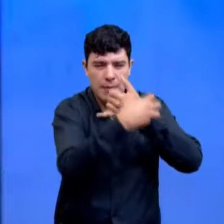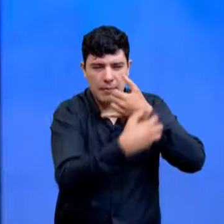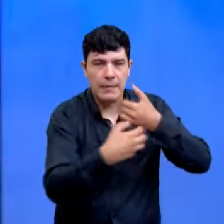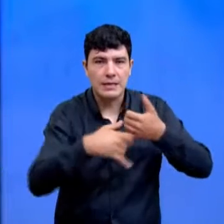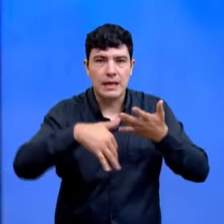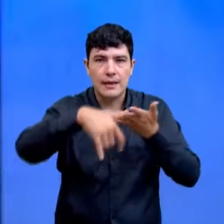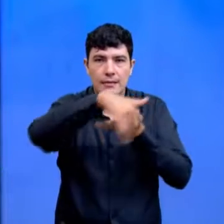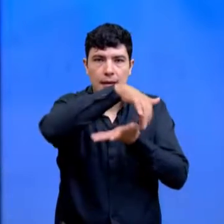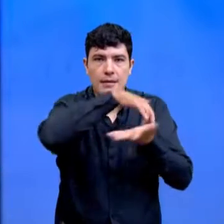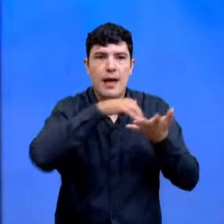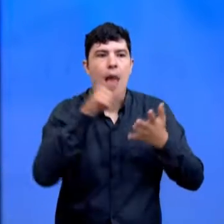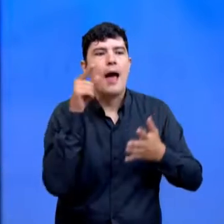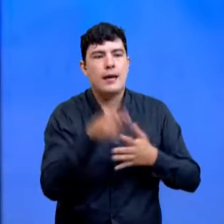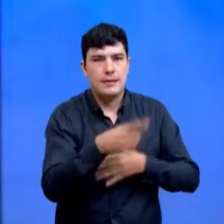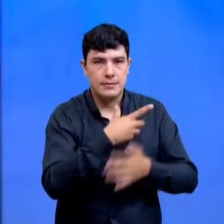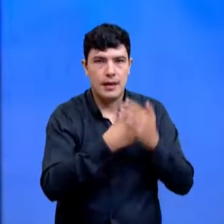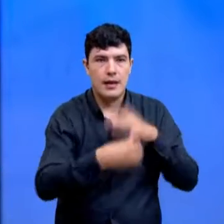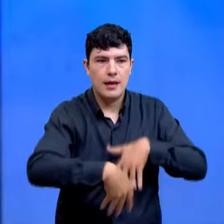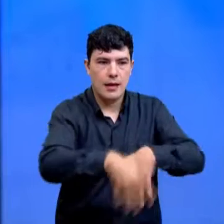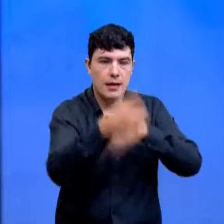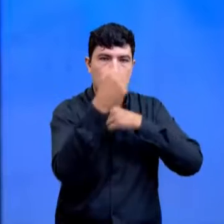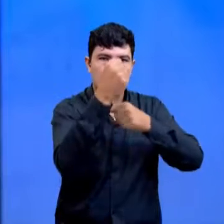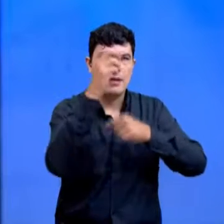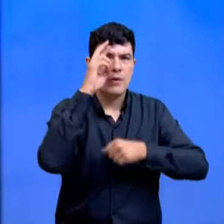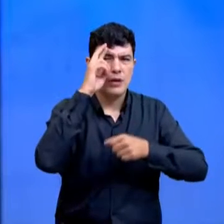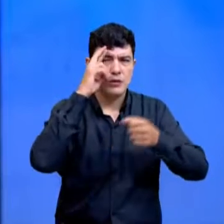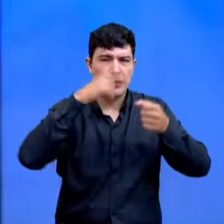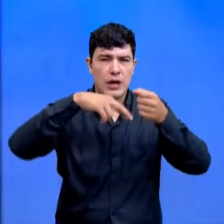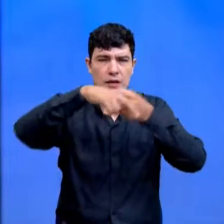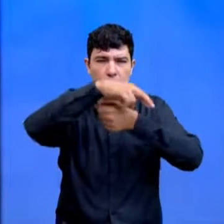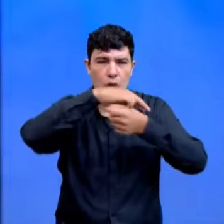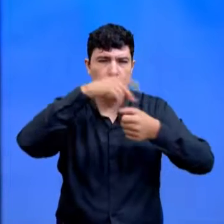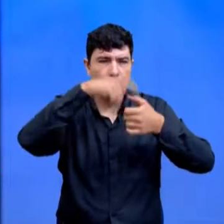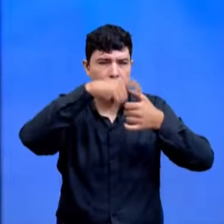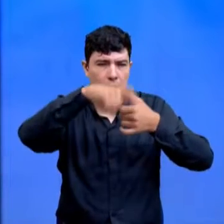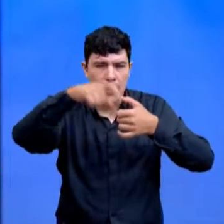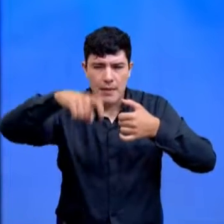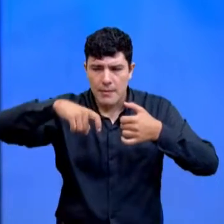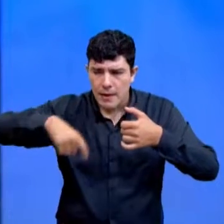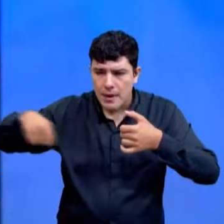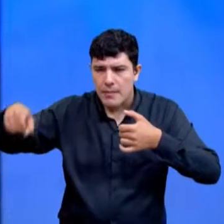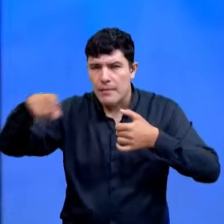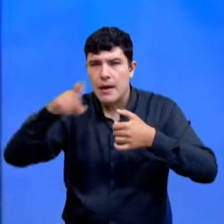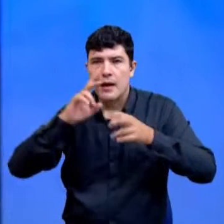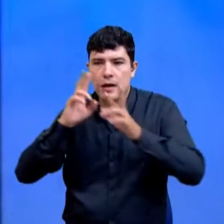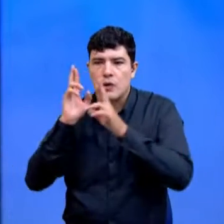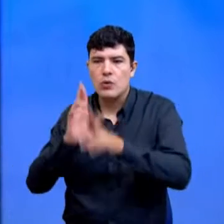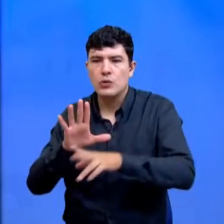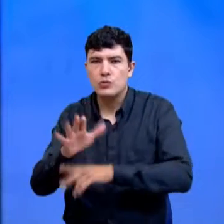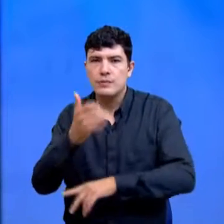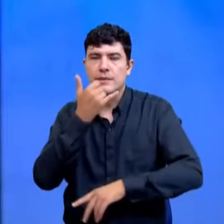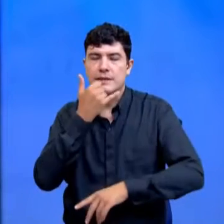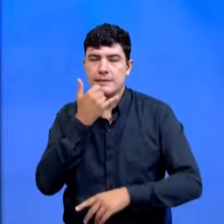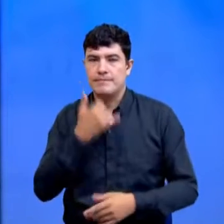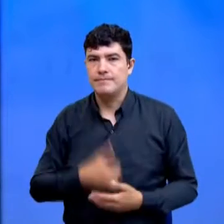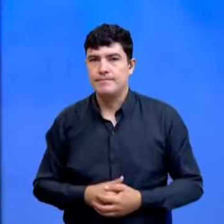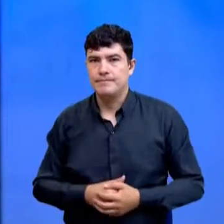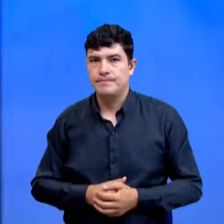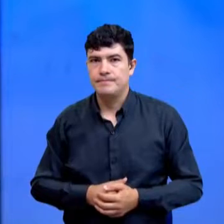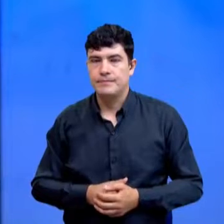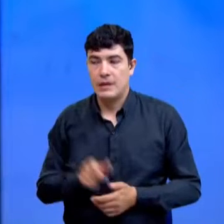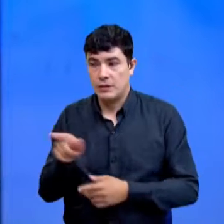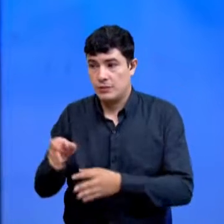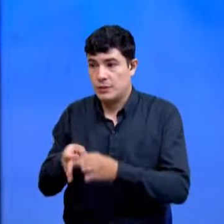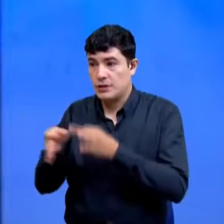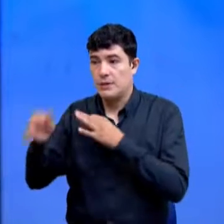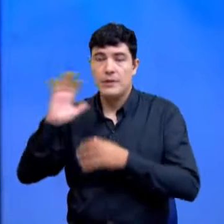esta multitudinaria marcha. Por eso hacemos un panorama regional a esta hora con nuestros corresponsales. Iniciamos precisamente en